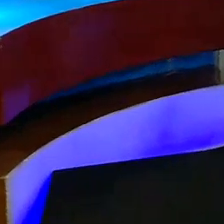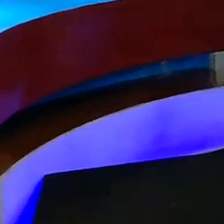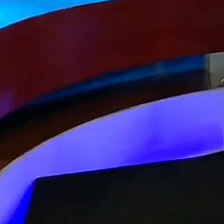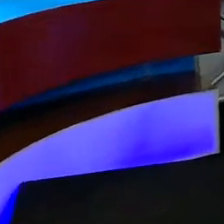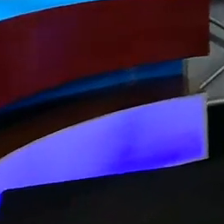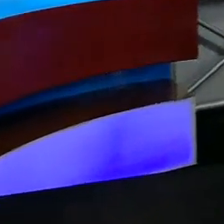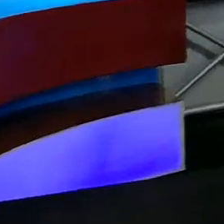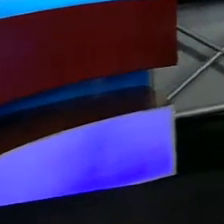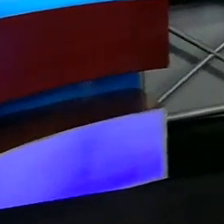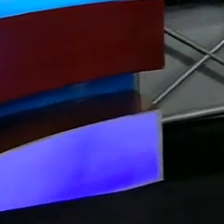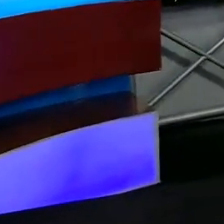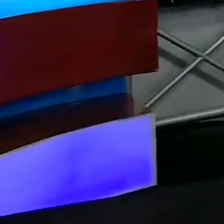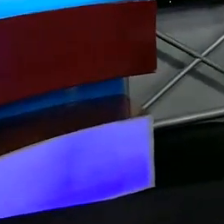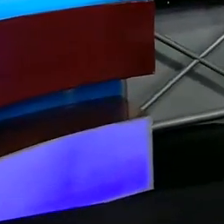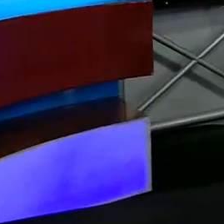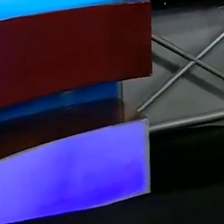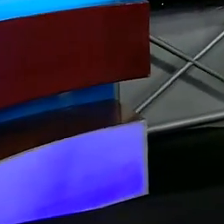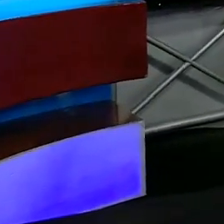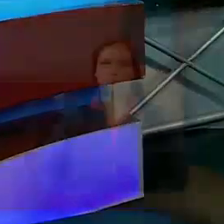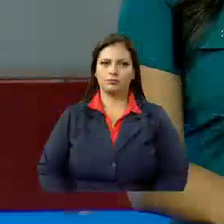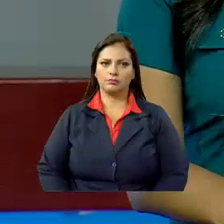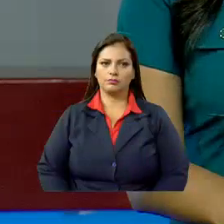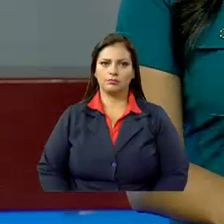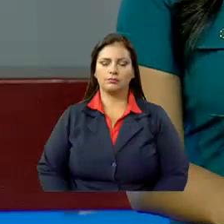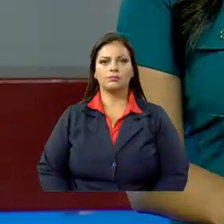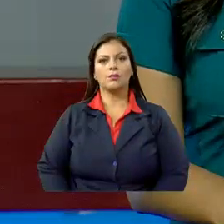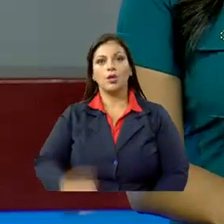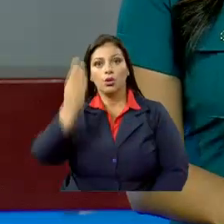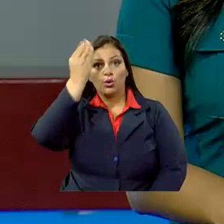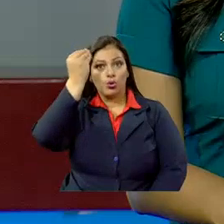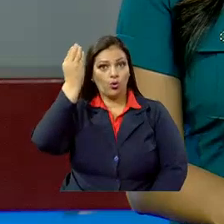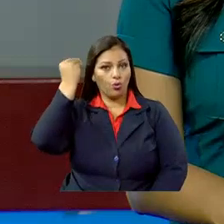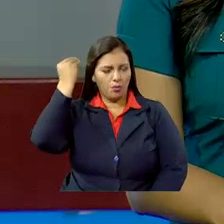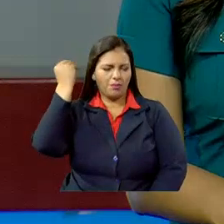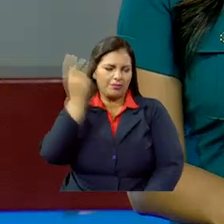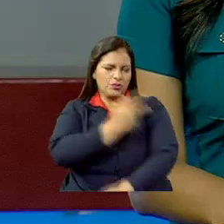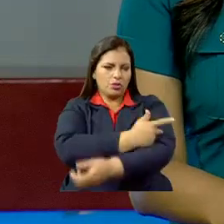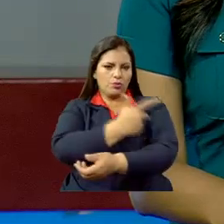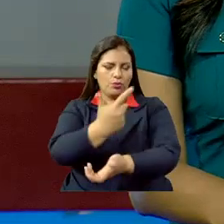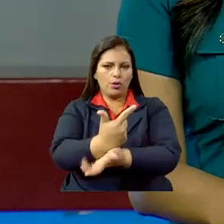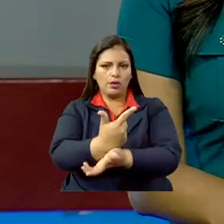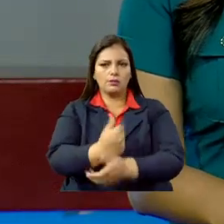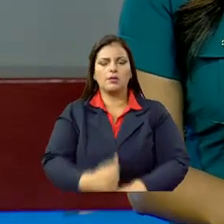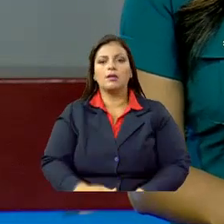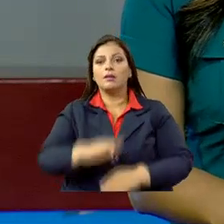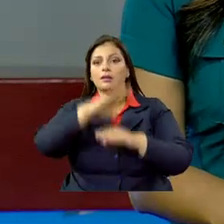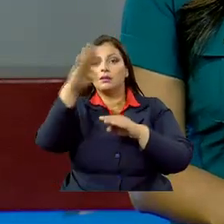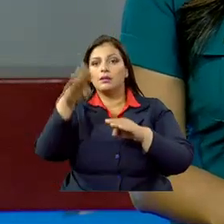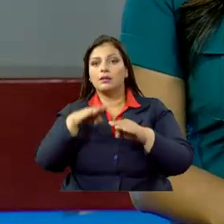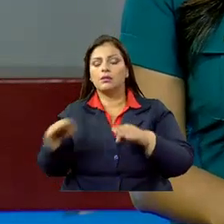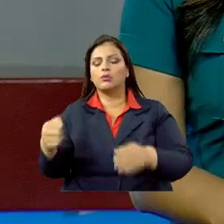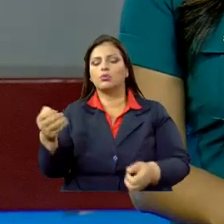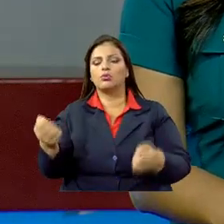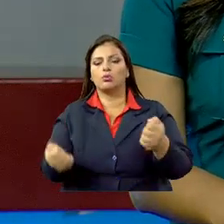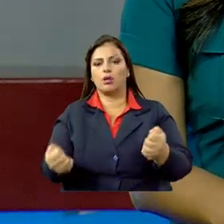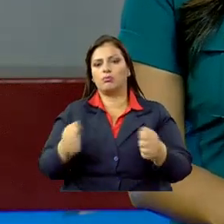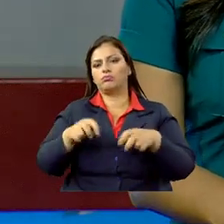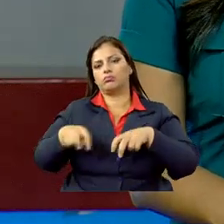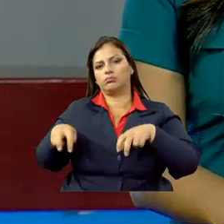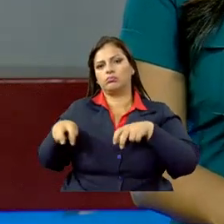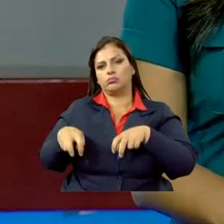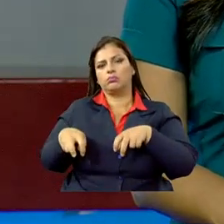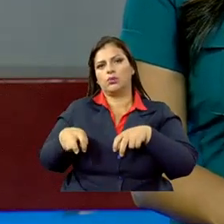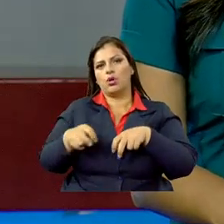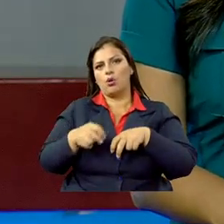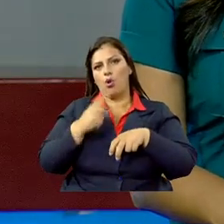Informando, dos personas resultaron heridas en Riobamba, capital de la provincia de Chimborazo, luego que una camioneta cayó de un paso a desnivel